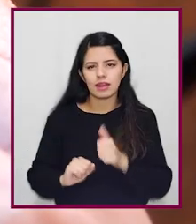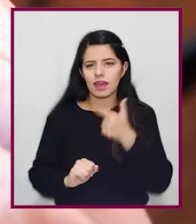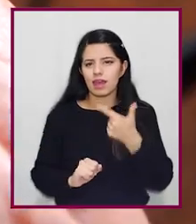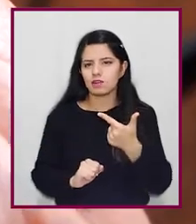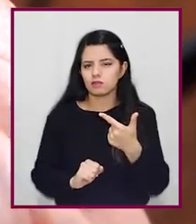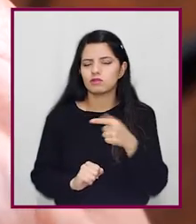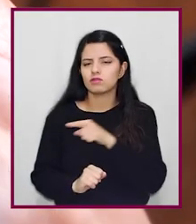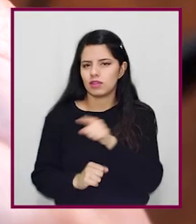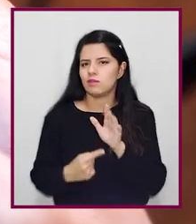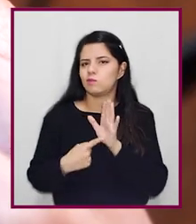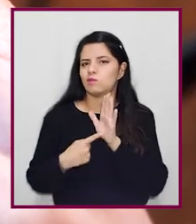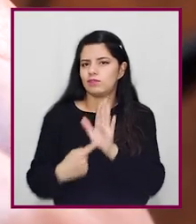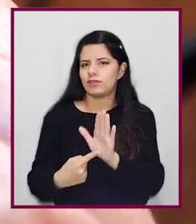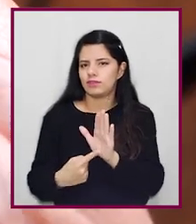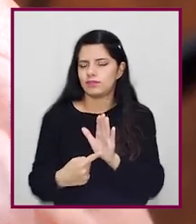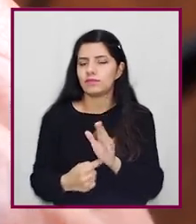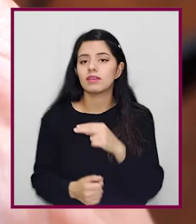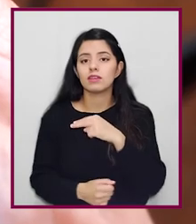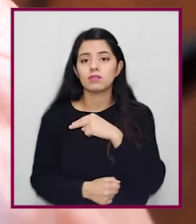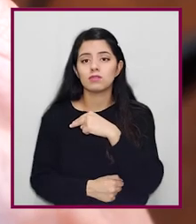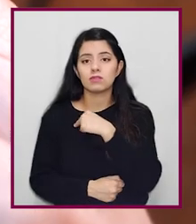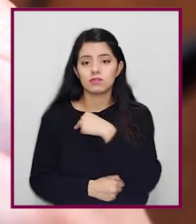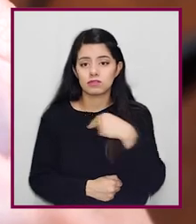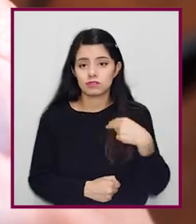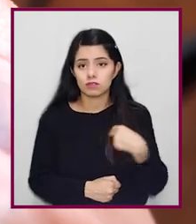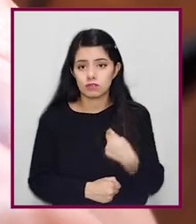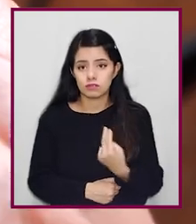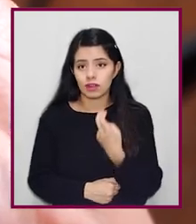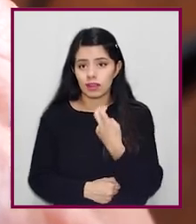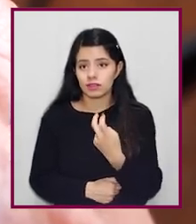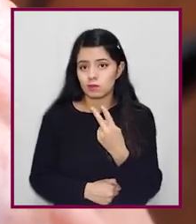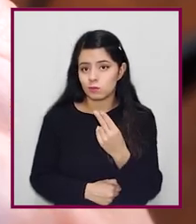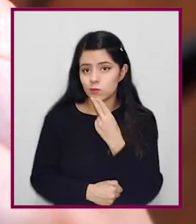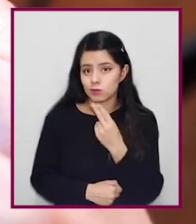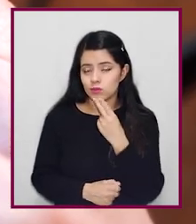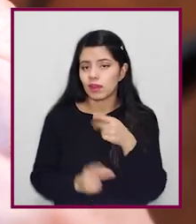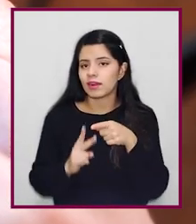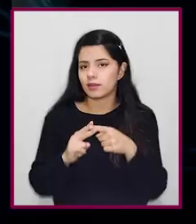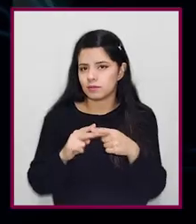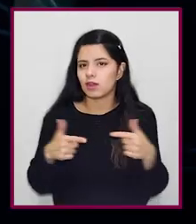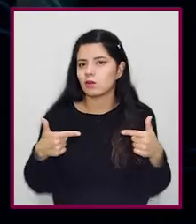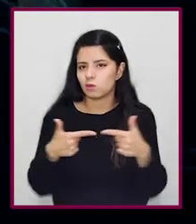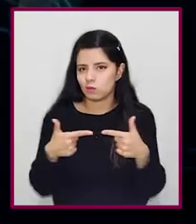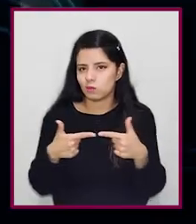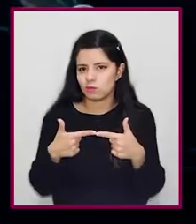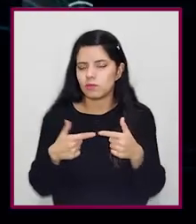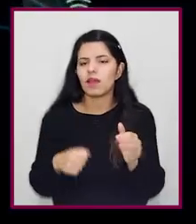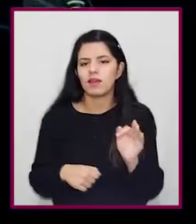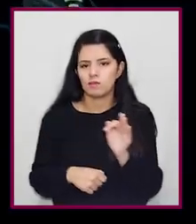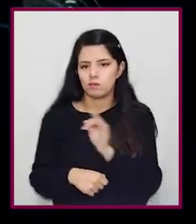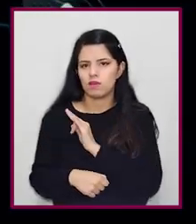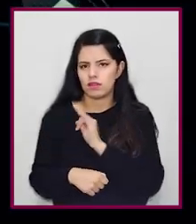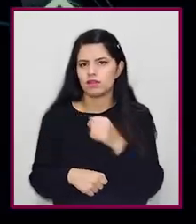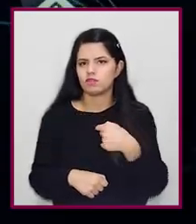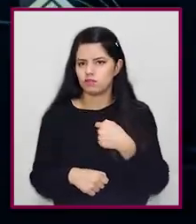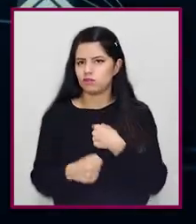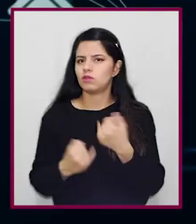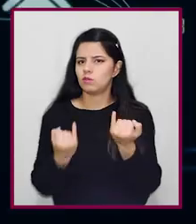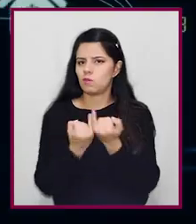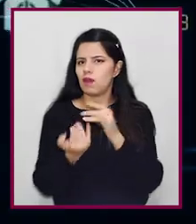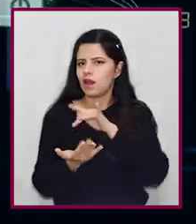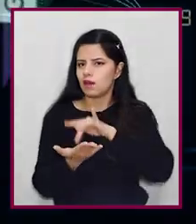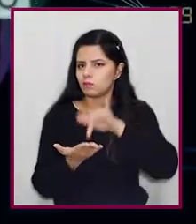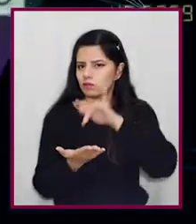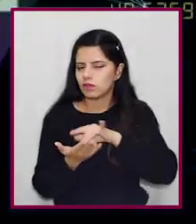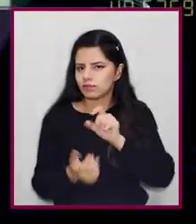manera efectiva. Entonces nosotros, con este uso de herramientas como la de Google, podríamos poner nuestro granito de arena a toda